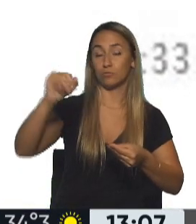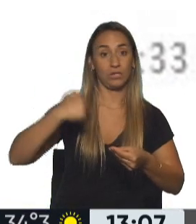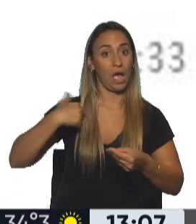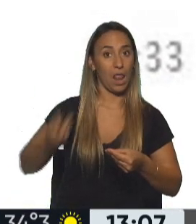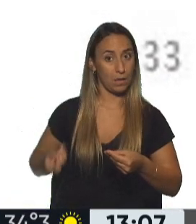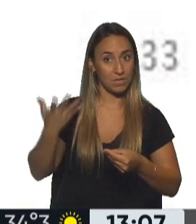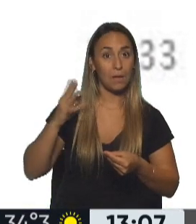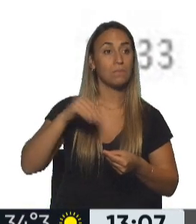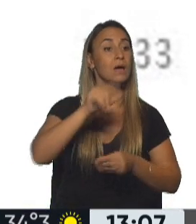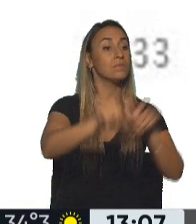que vaya presentando la gente